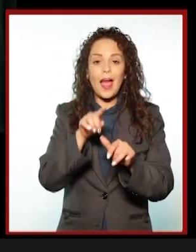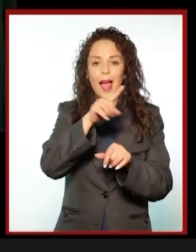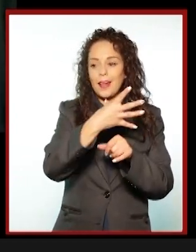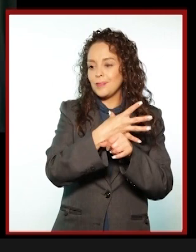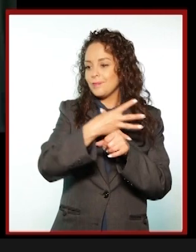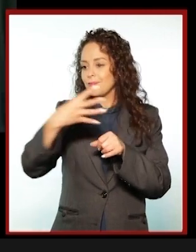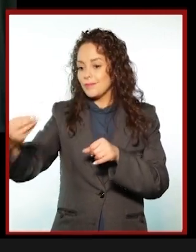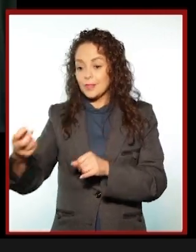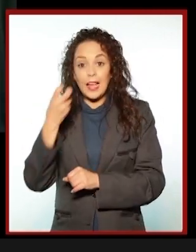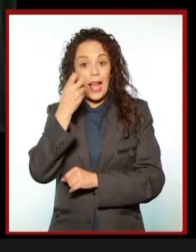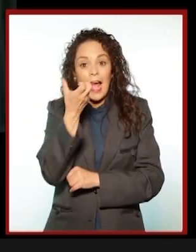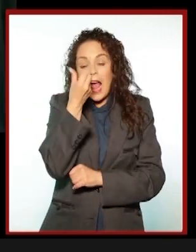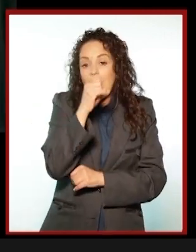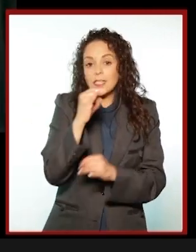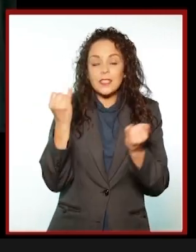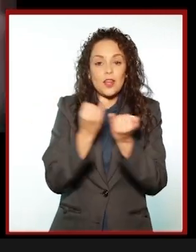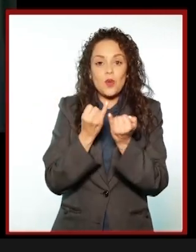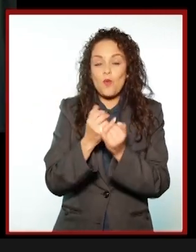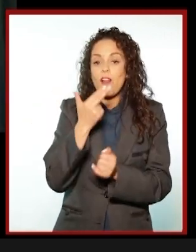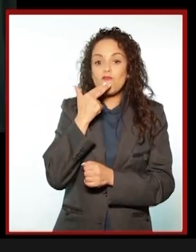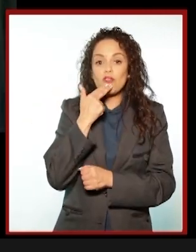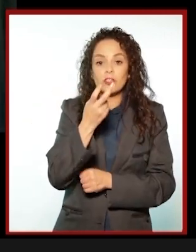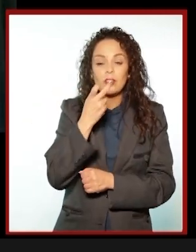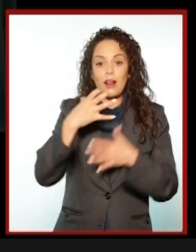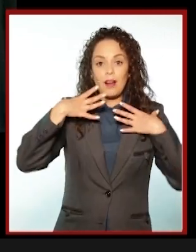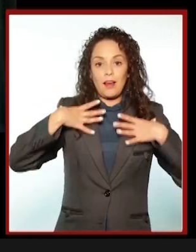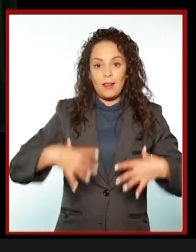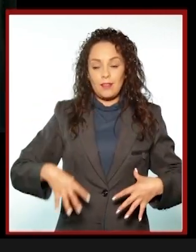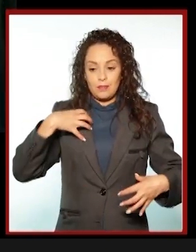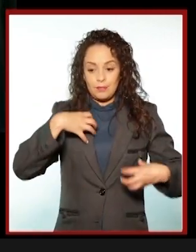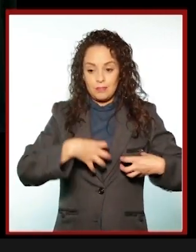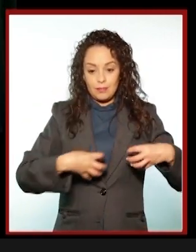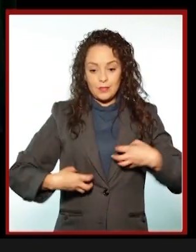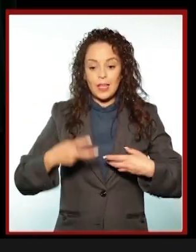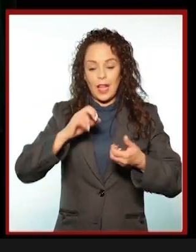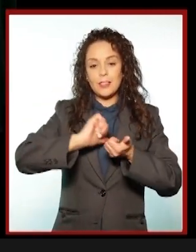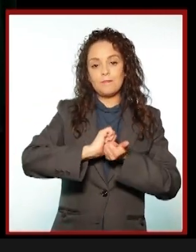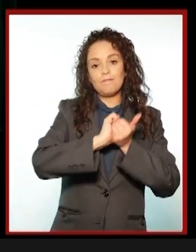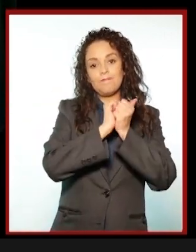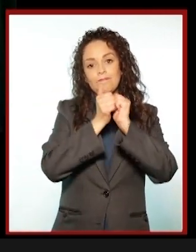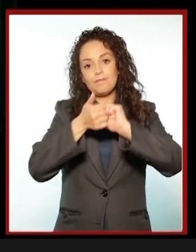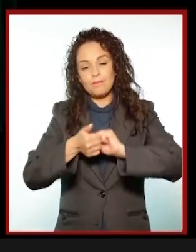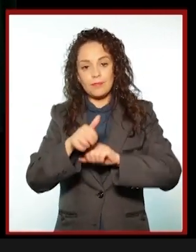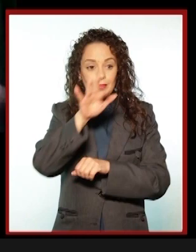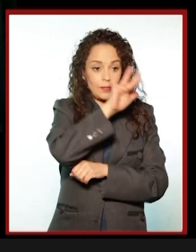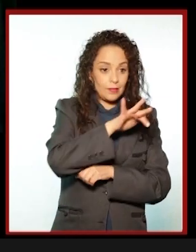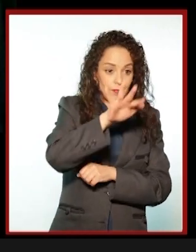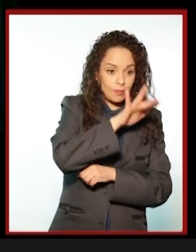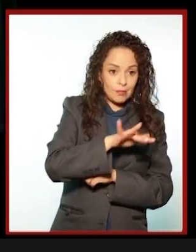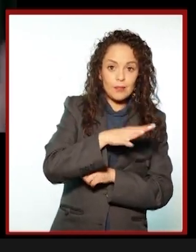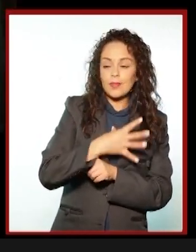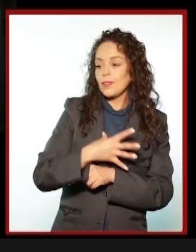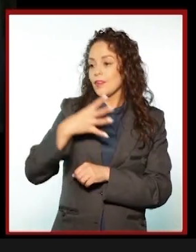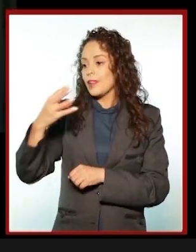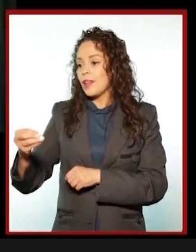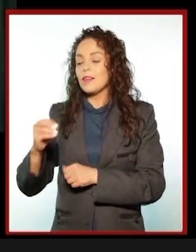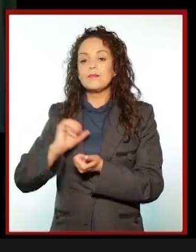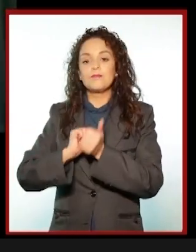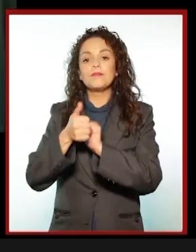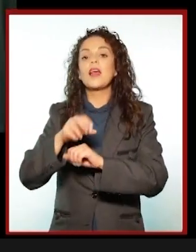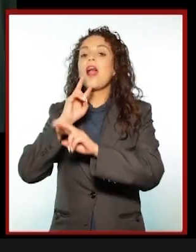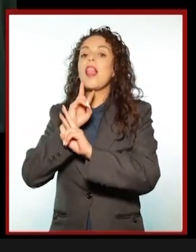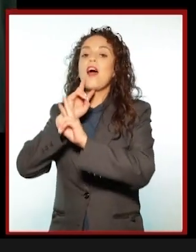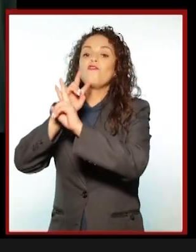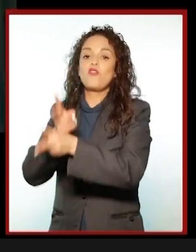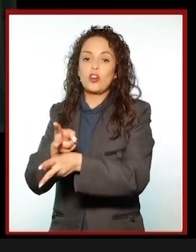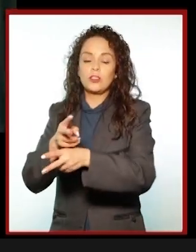apretamos a la bocina. Entonces, pues bueno, es justo como una resolución como de pasar del texto a la voz,